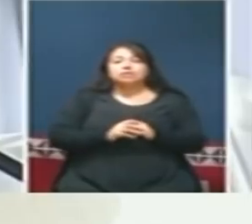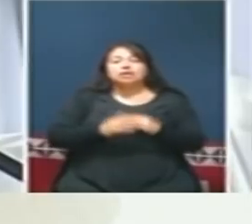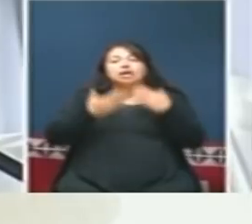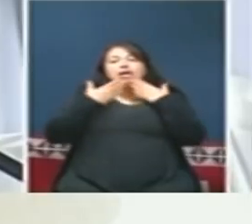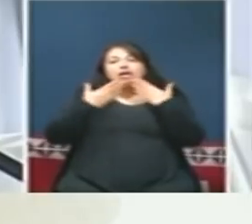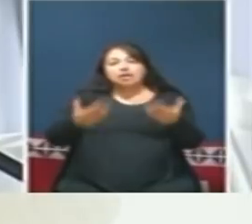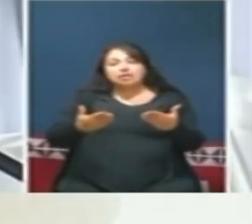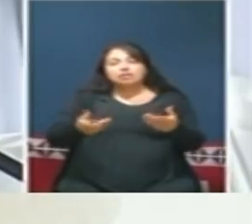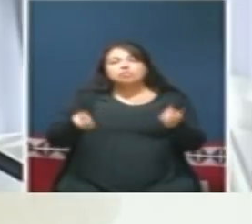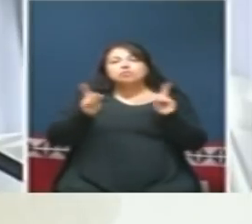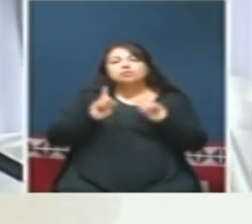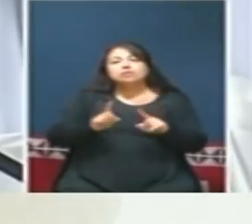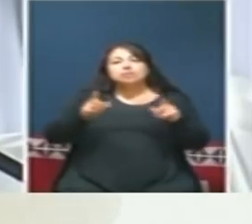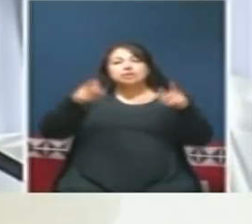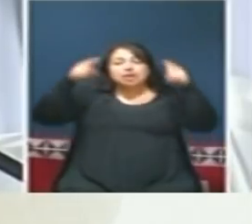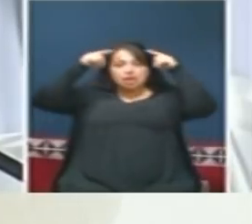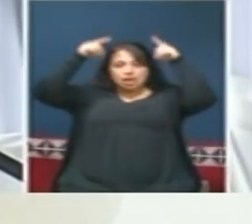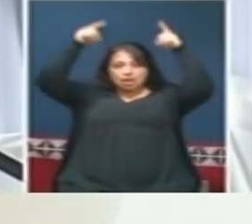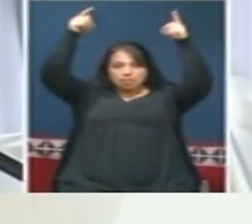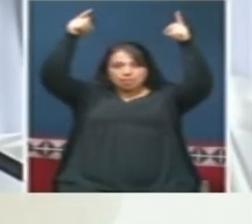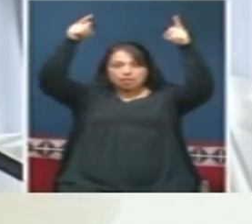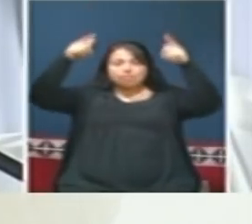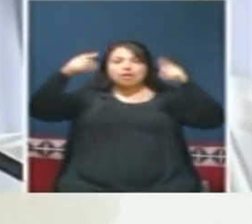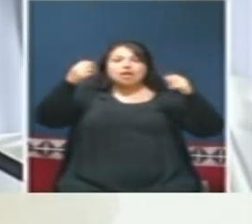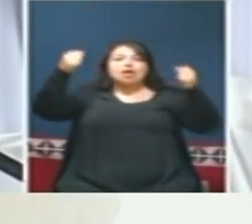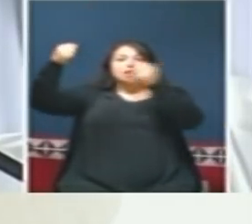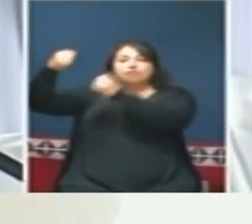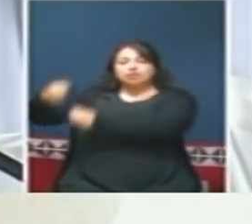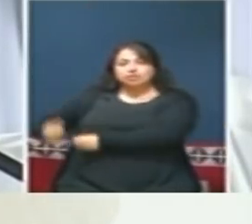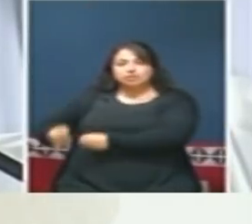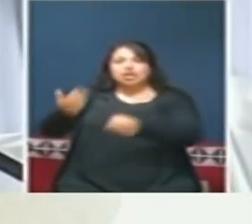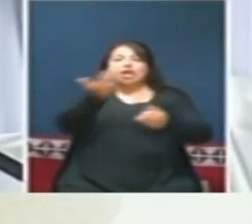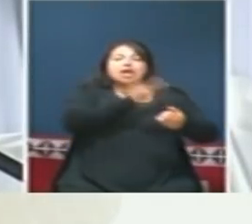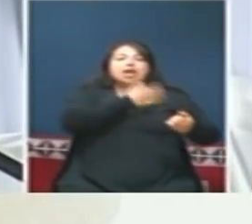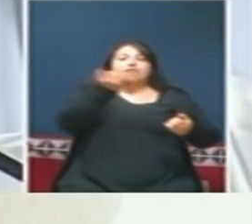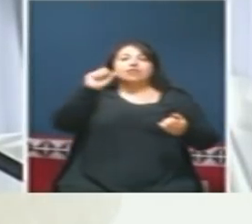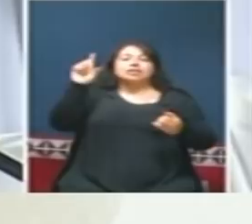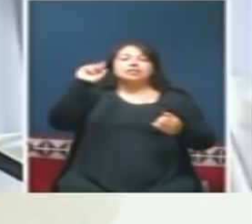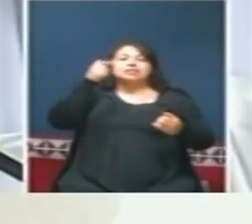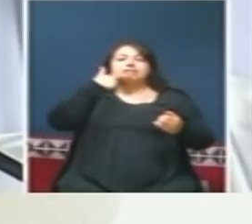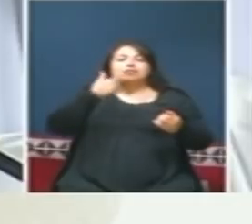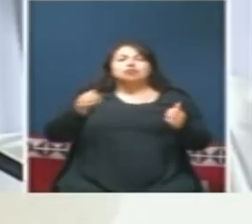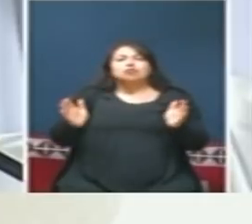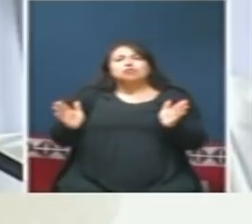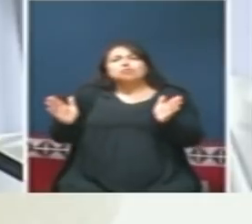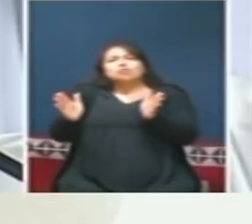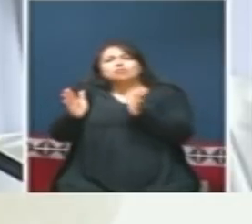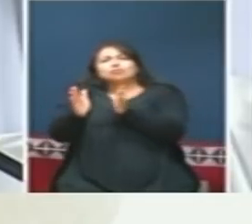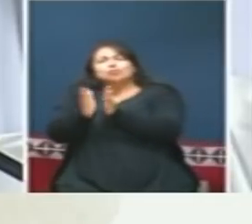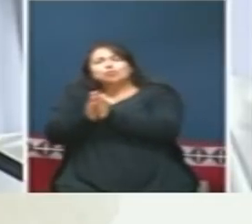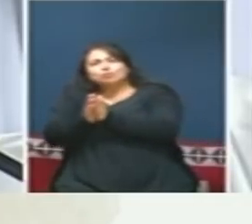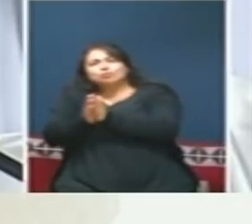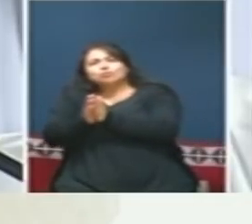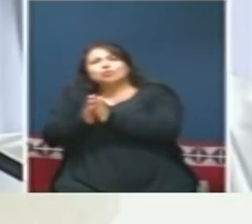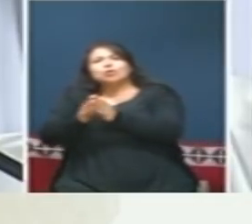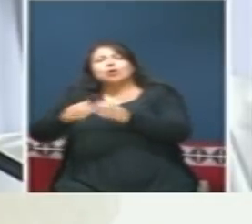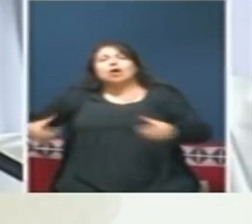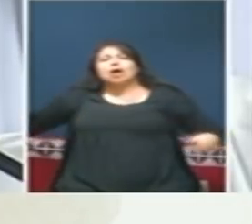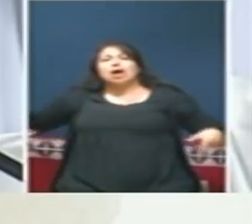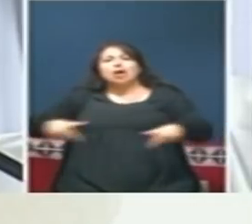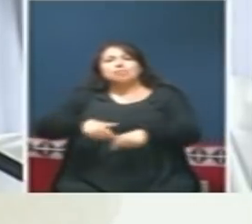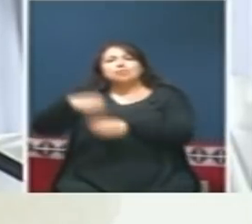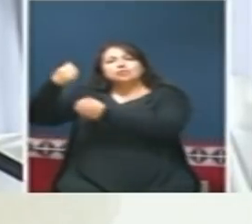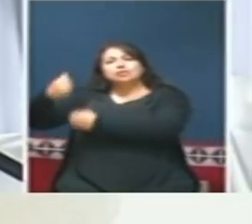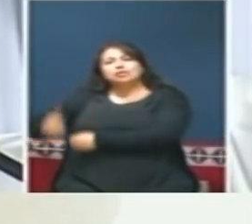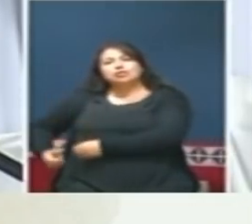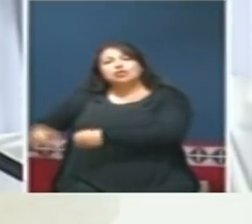Agradecemos al Papa Francisco, quien conoció y compartió de cerca con Monseñor Angelelli y en este tiempo tuvo la